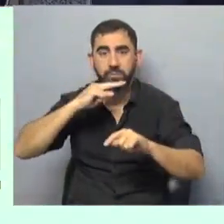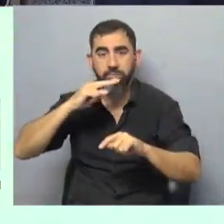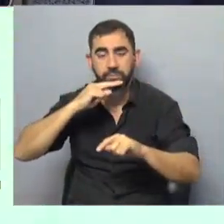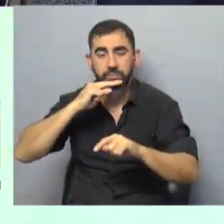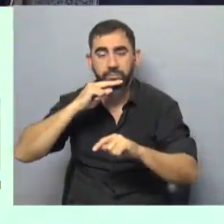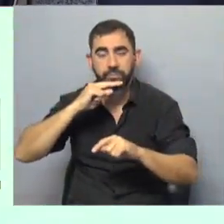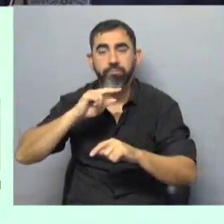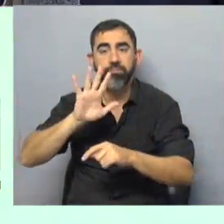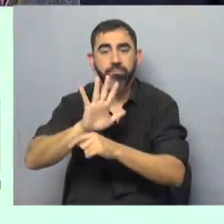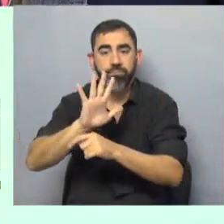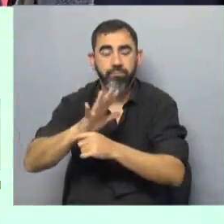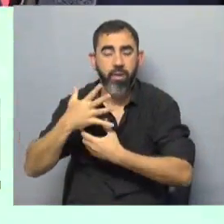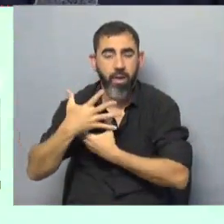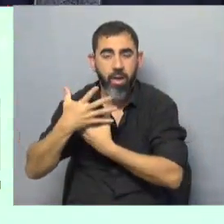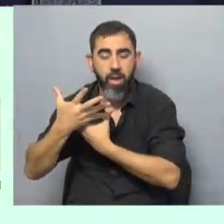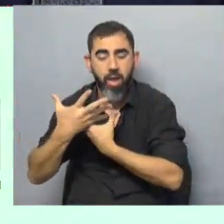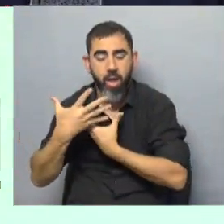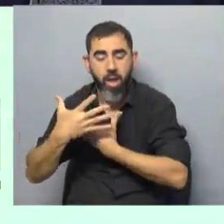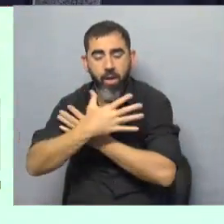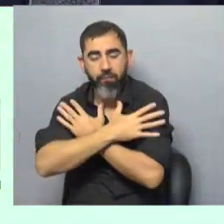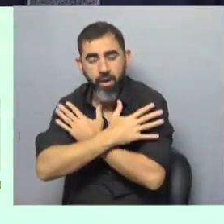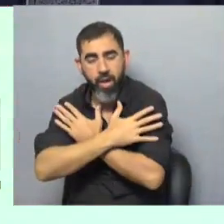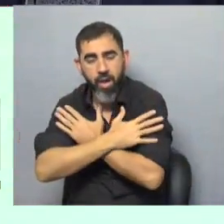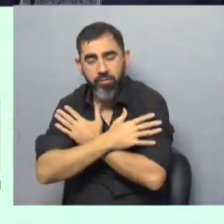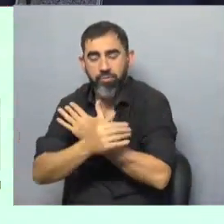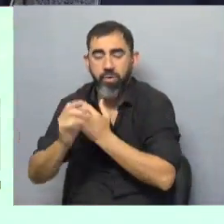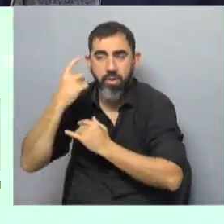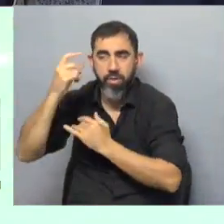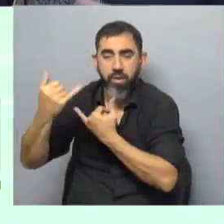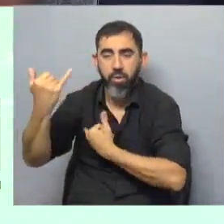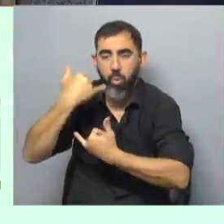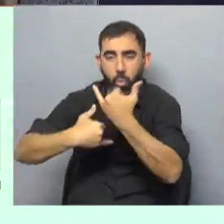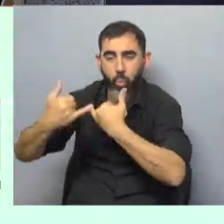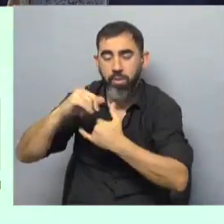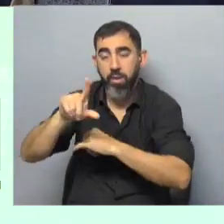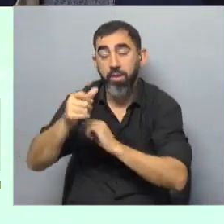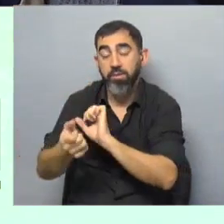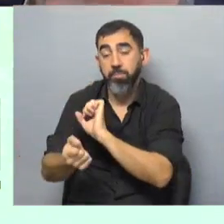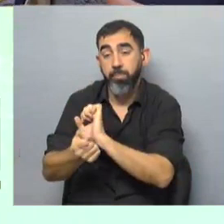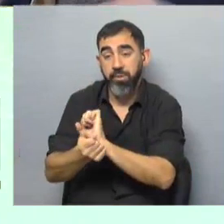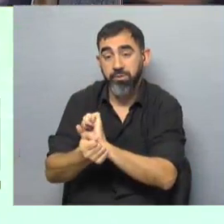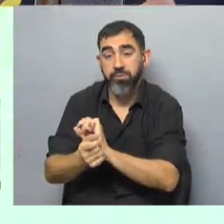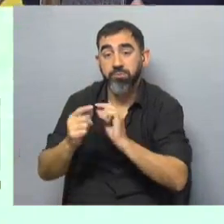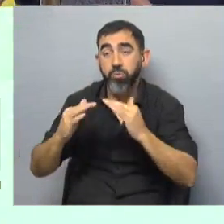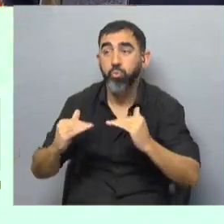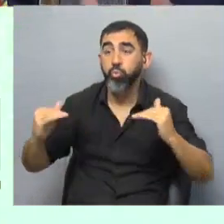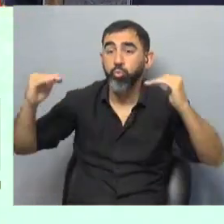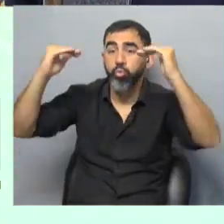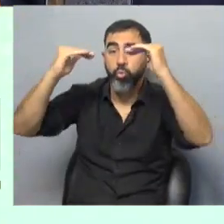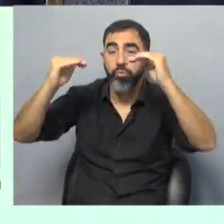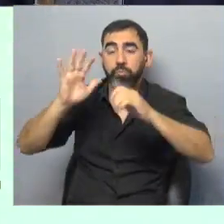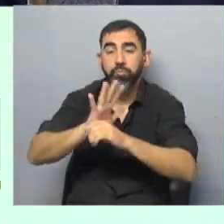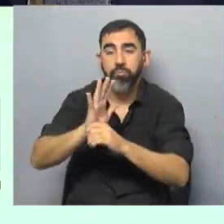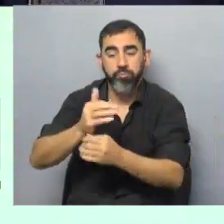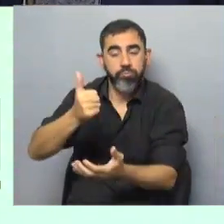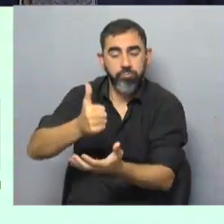con la contención, el abrazo, un poco las ideas que ellas nos transmitían, y elevarlo por el hecho de mostrar que acá